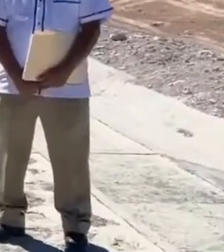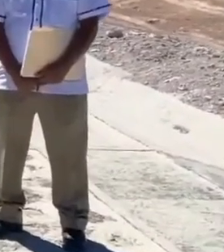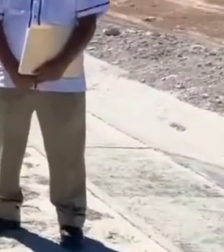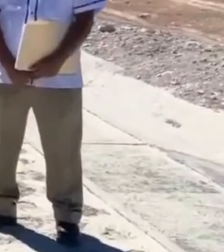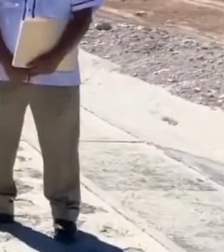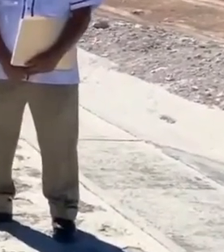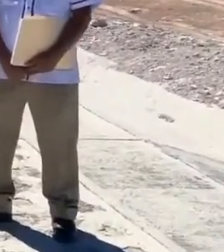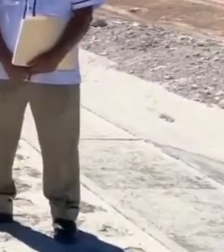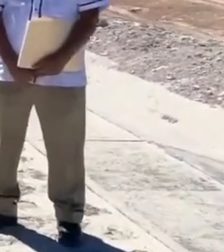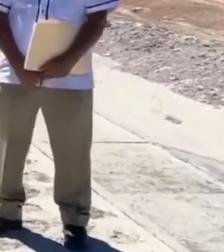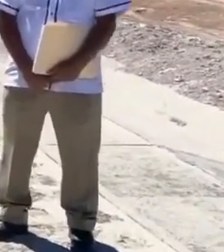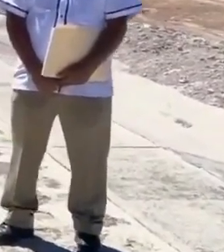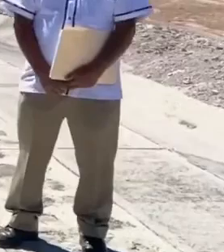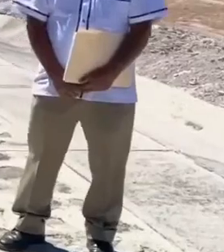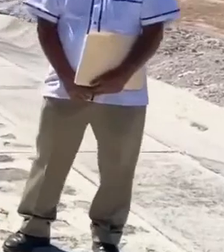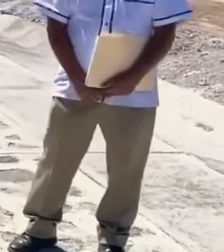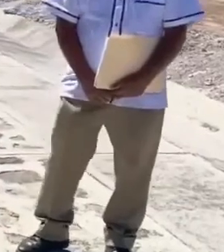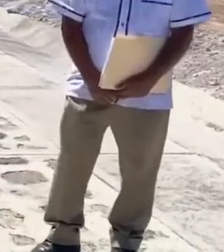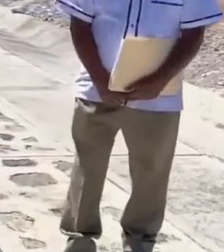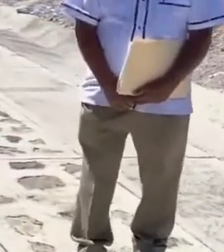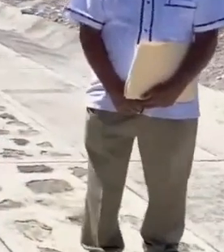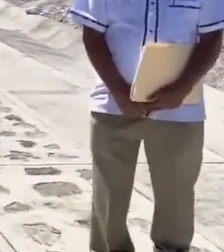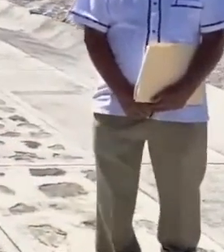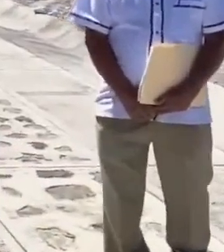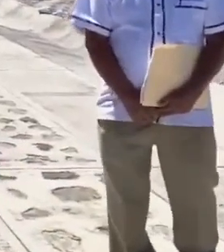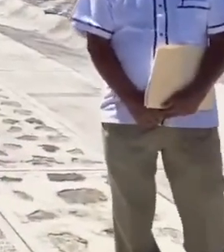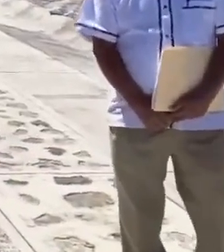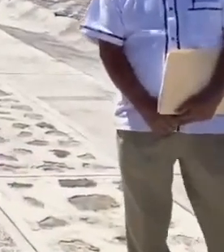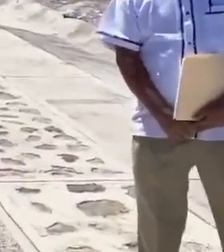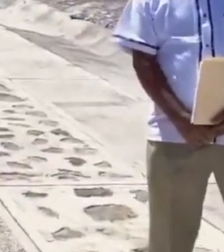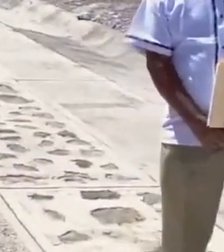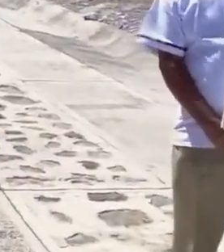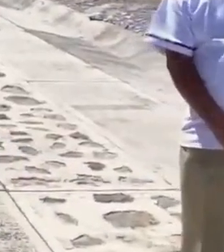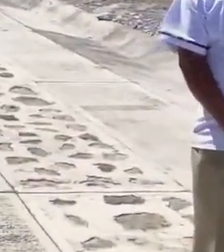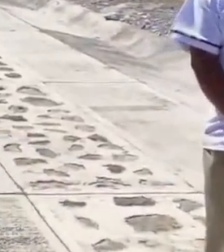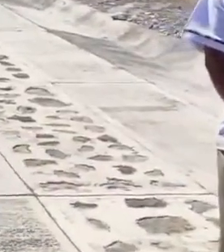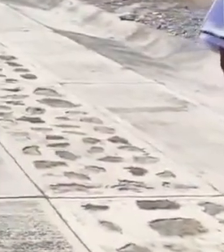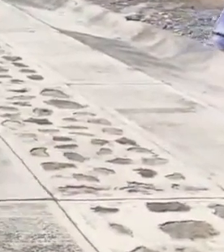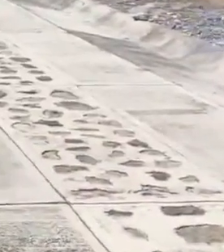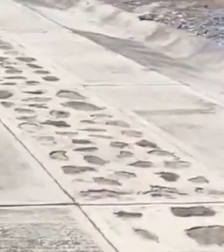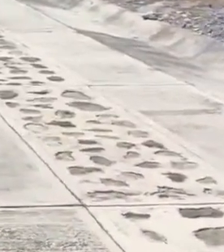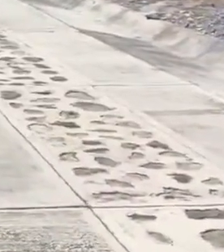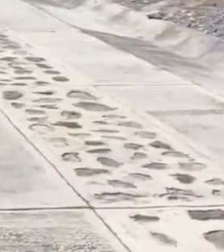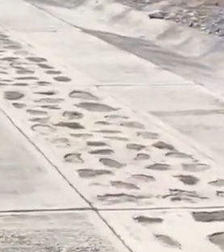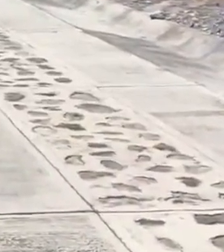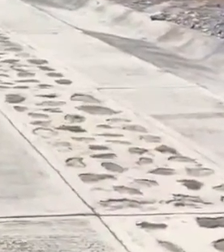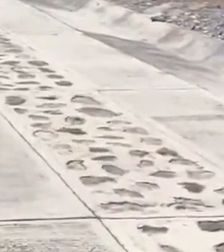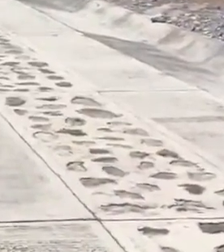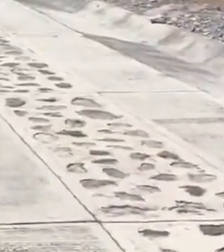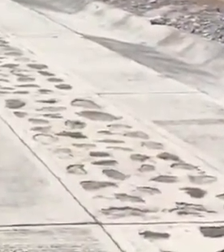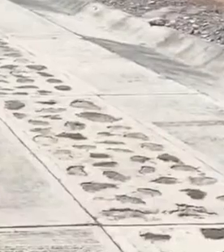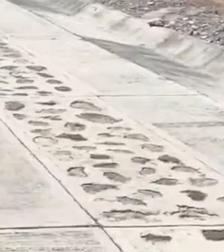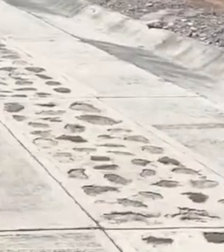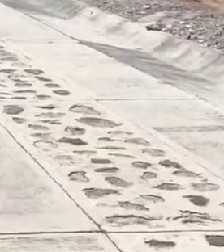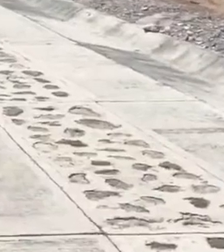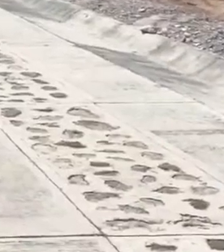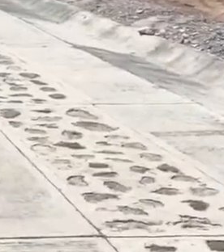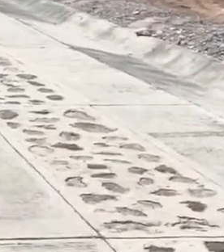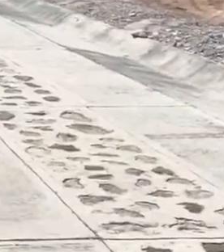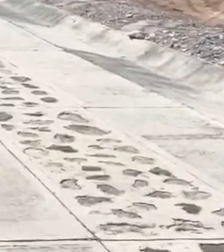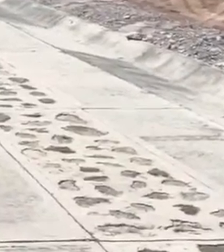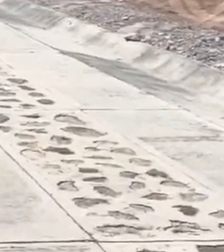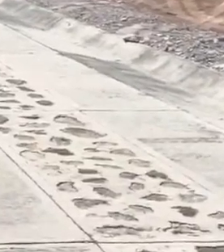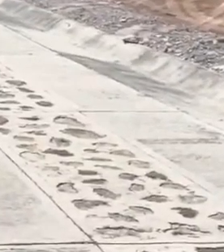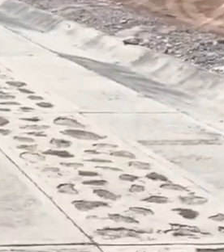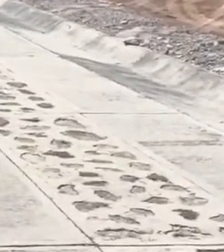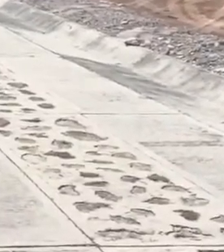más la cara que tengo de felicidad, porque estamos inaugurando otro camino en Oaxaca. Ya